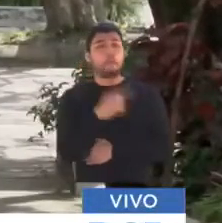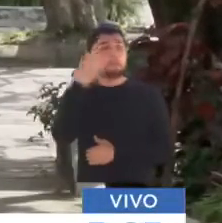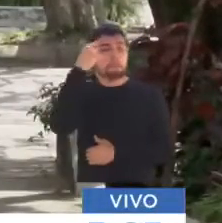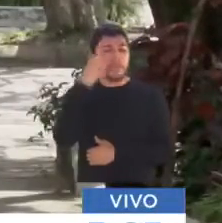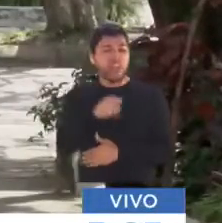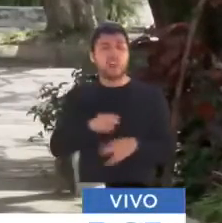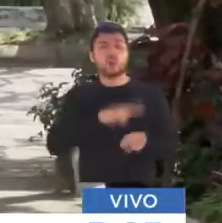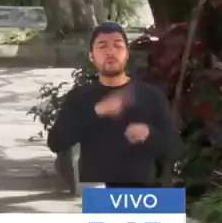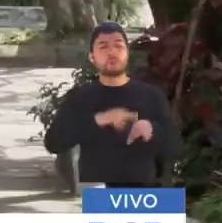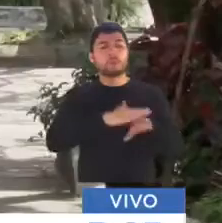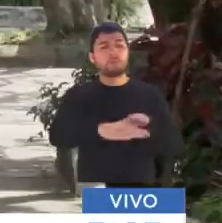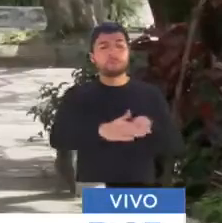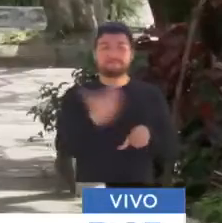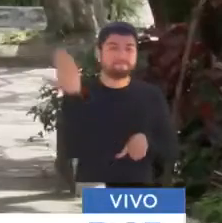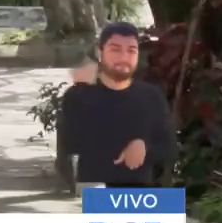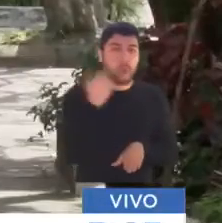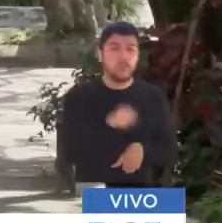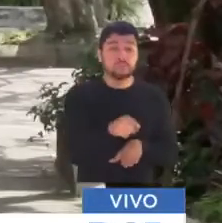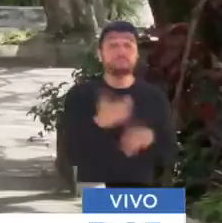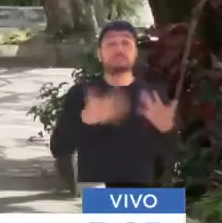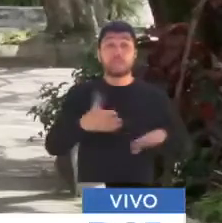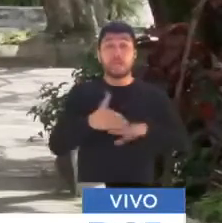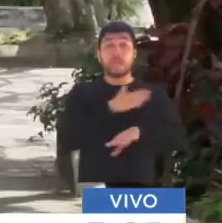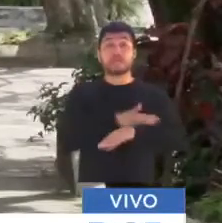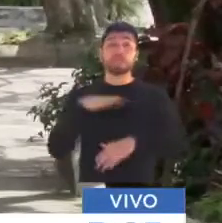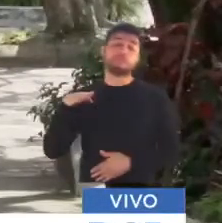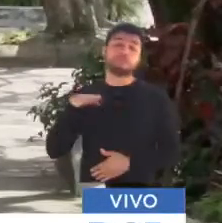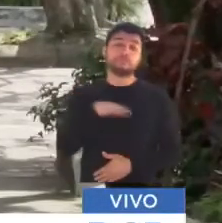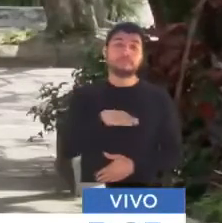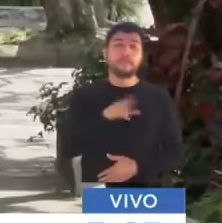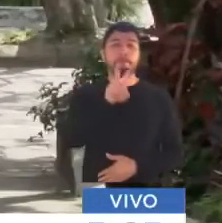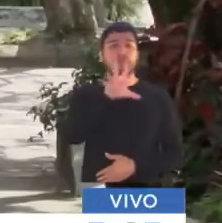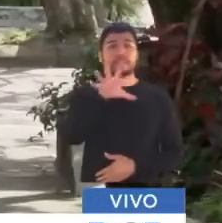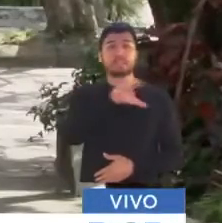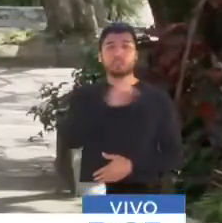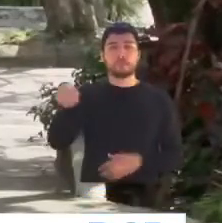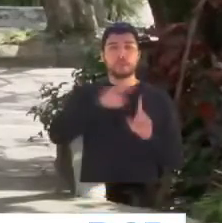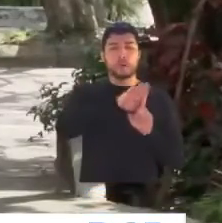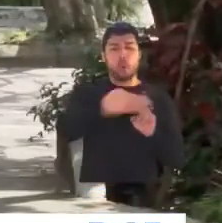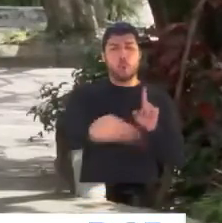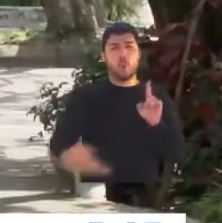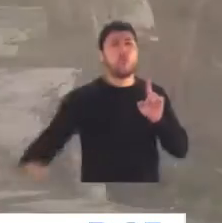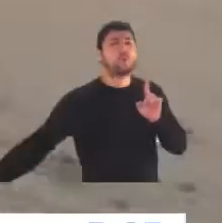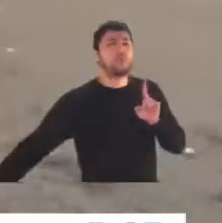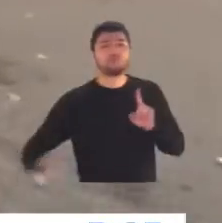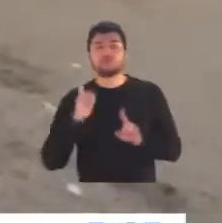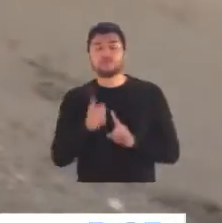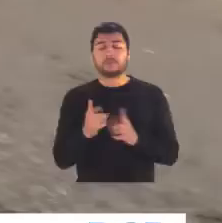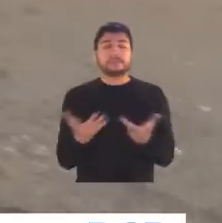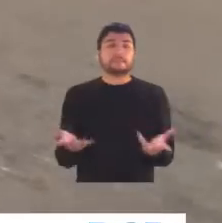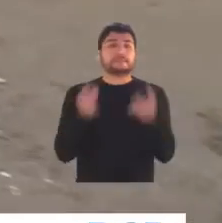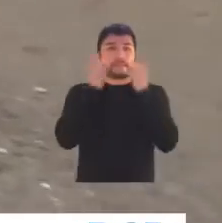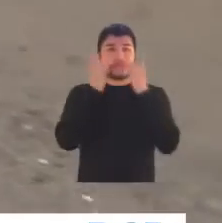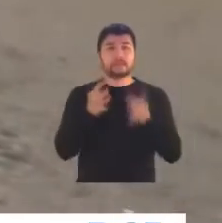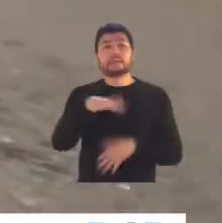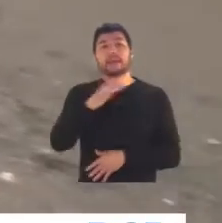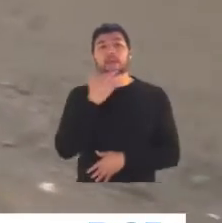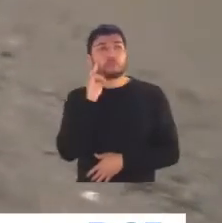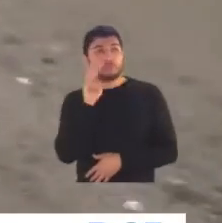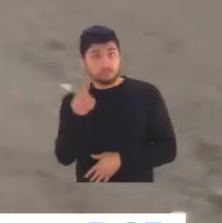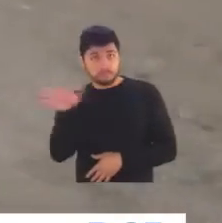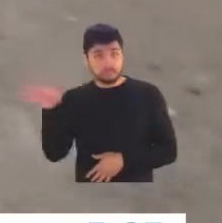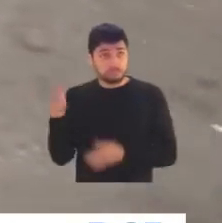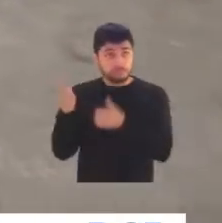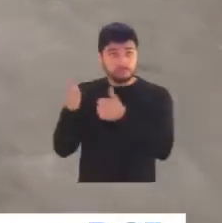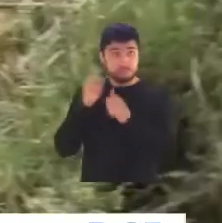un accidente, un carro se fue 25 metros al vacío. Al ver estas imágenes, usted pensaría que es